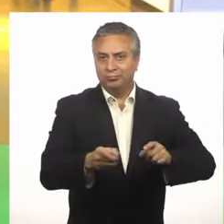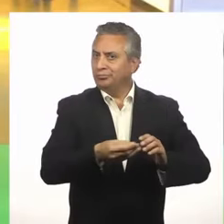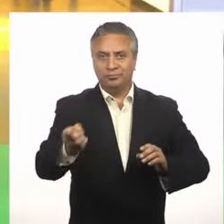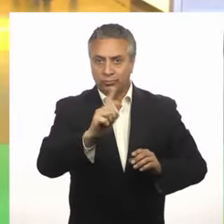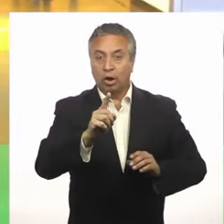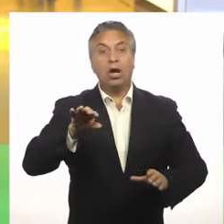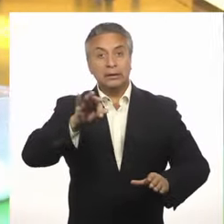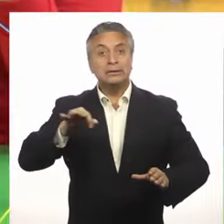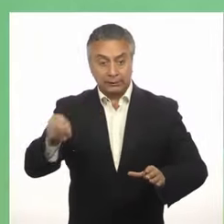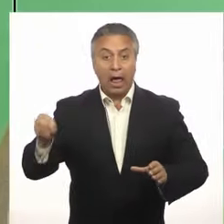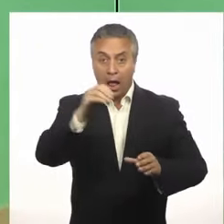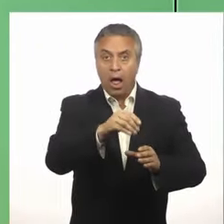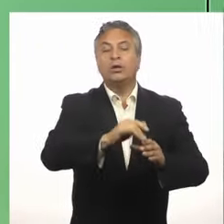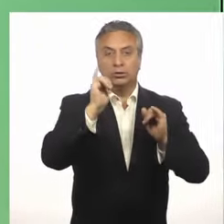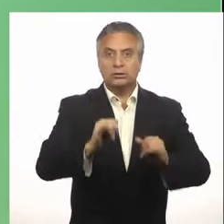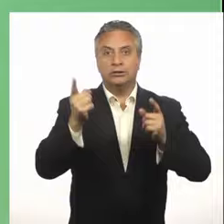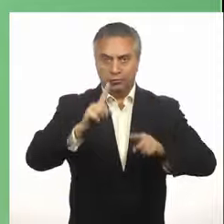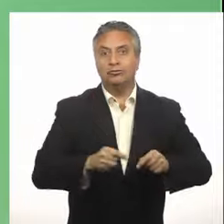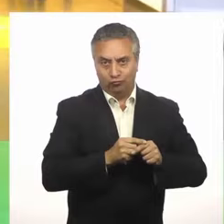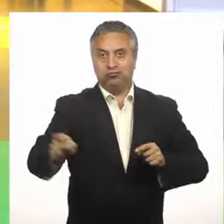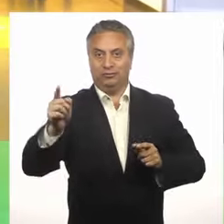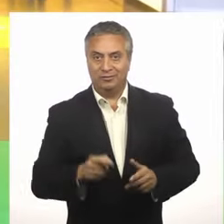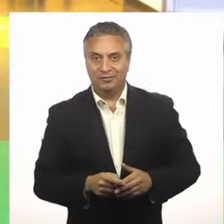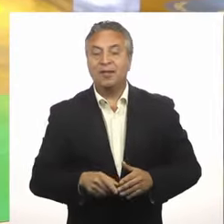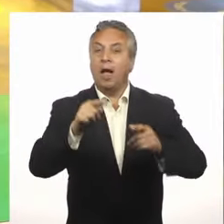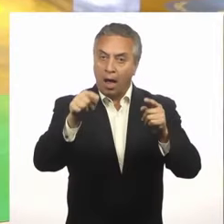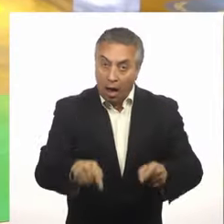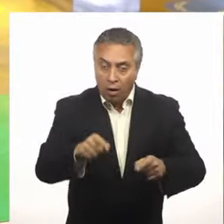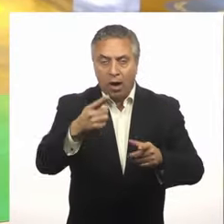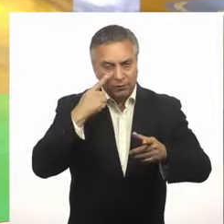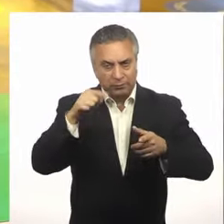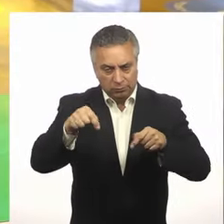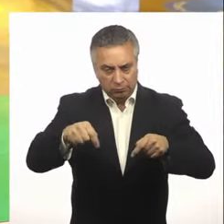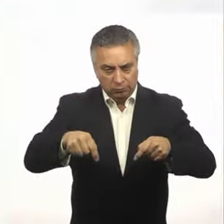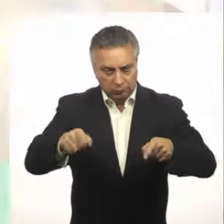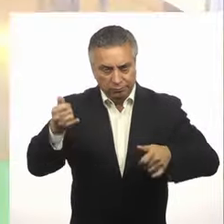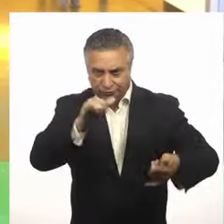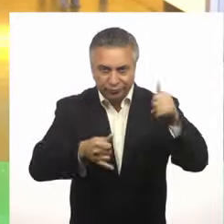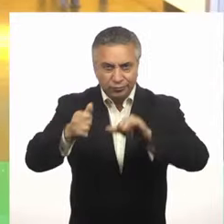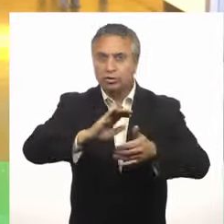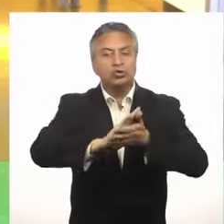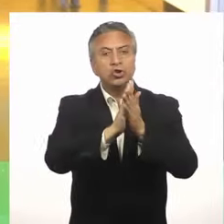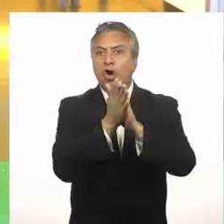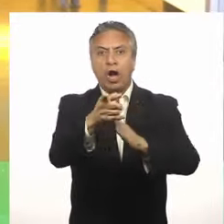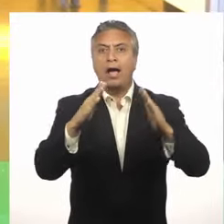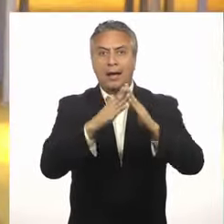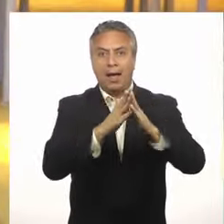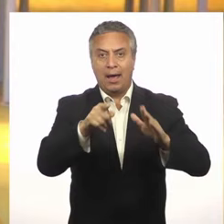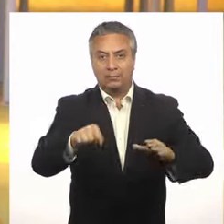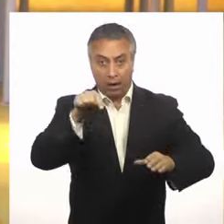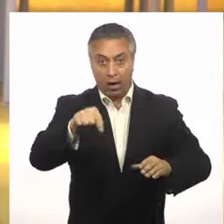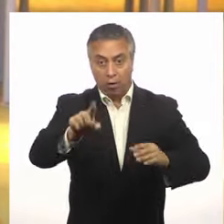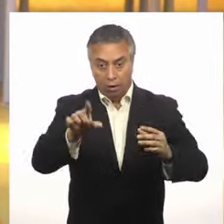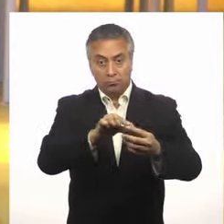tiene sal en ella. Ahora vamos a experimentar con todos los materiales que tú encontraste en tu casa. Yo voy a partir con un pincel plástico